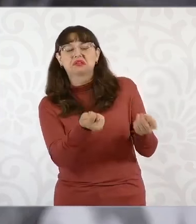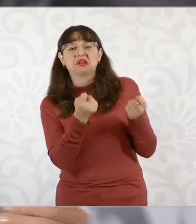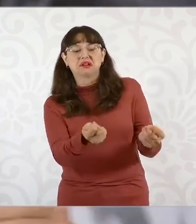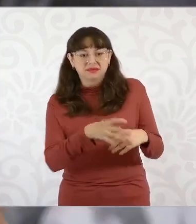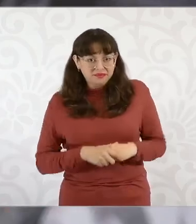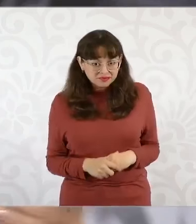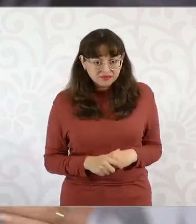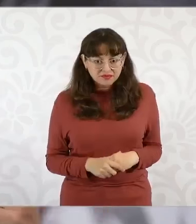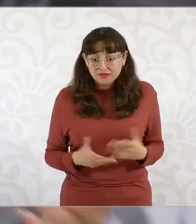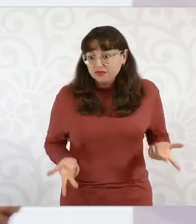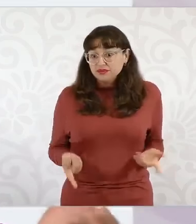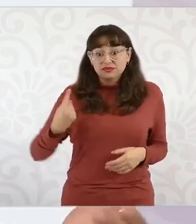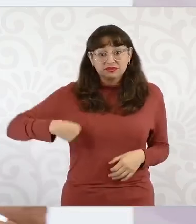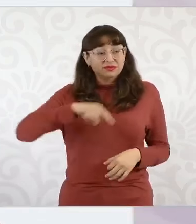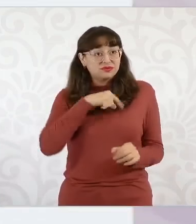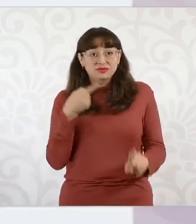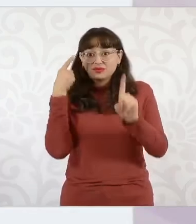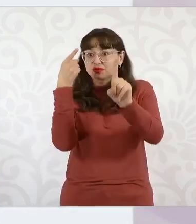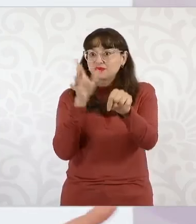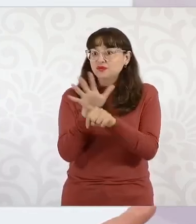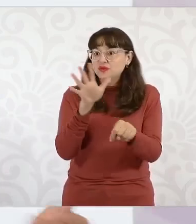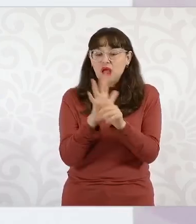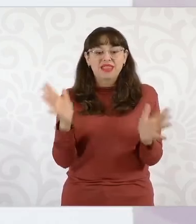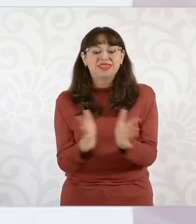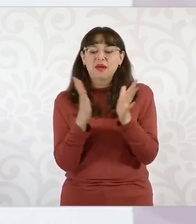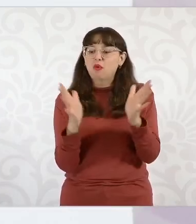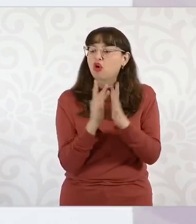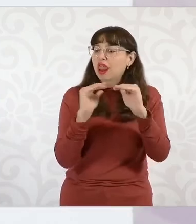Que lo que buscamos pues es diálogo, democracia,